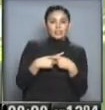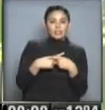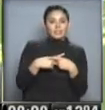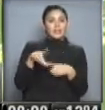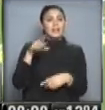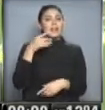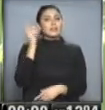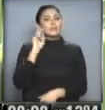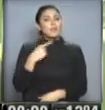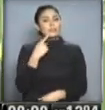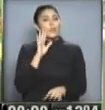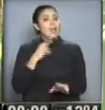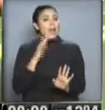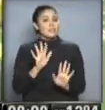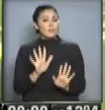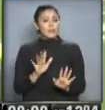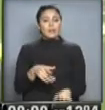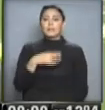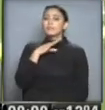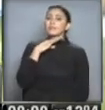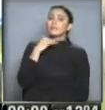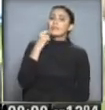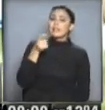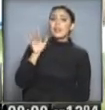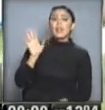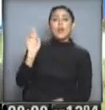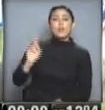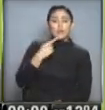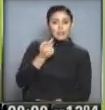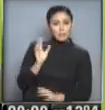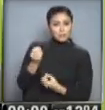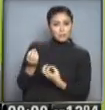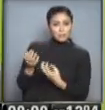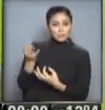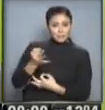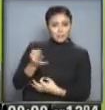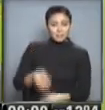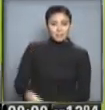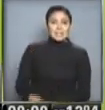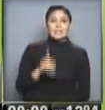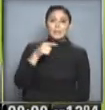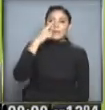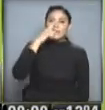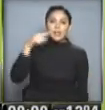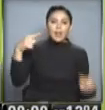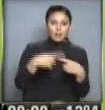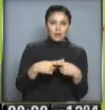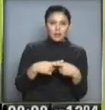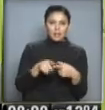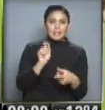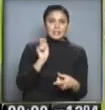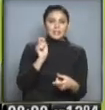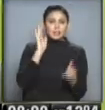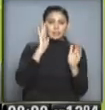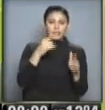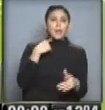eran cruces esperados, es verdad. Ahí está, lo que aporta a Rulo es muy serio. Y también la final, porque ¿quién no iba a